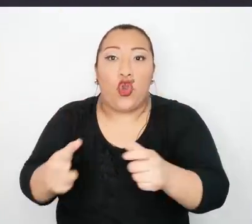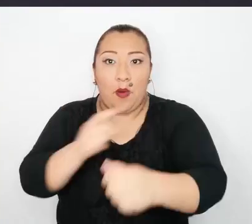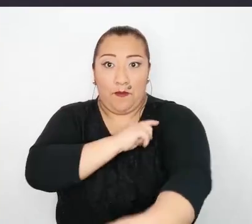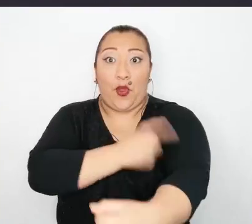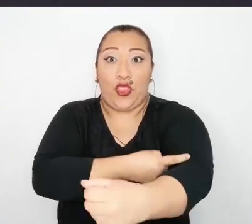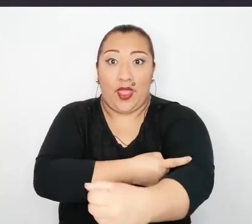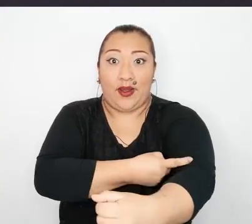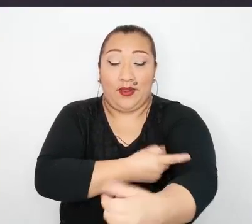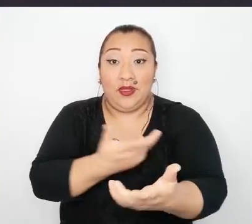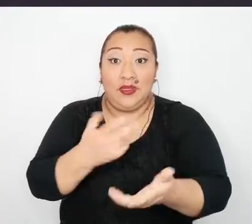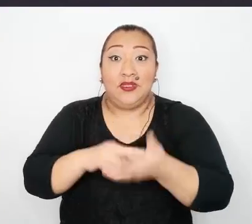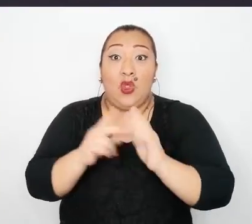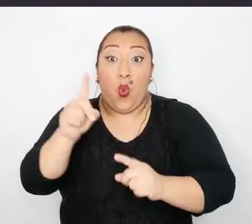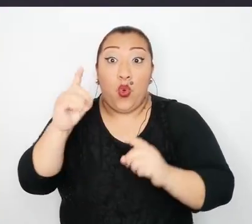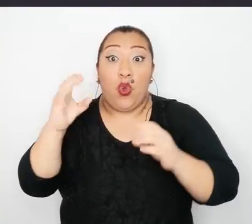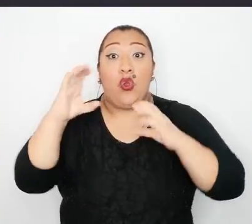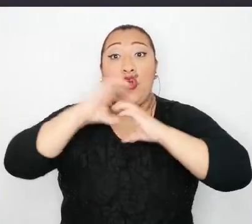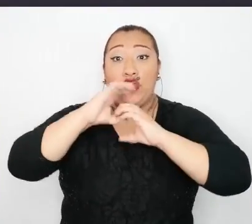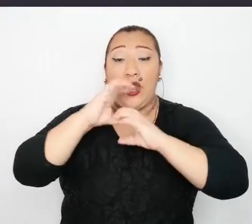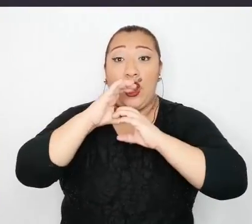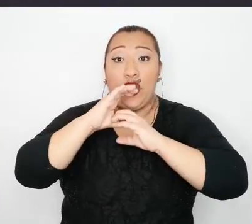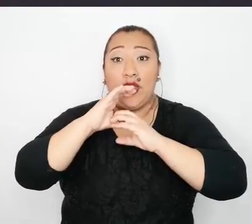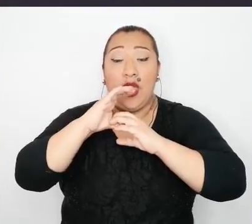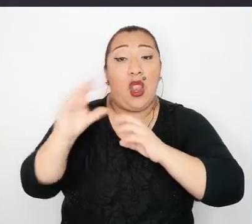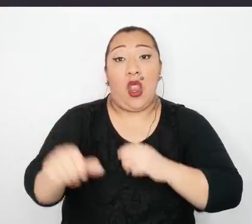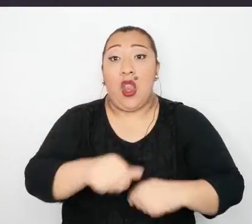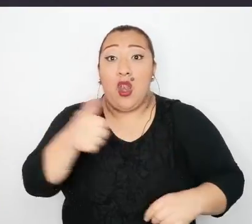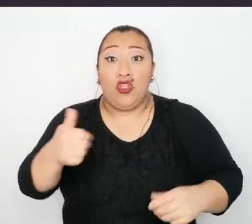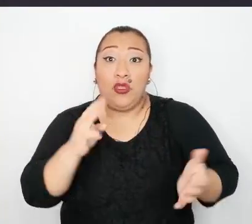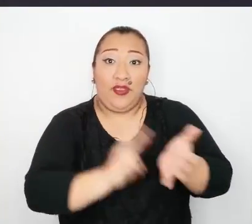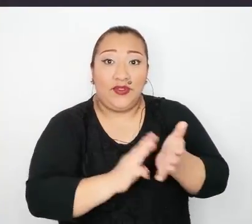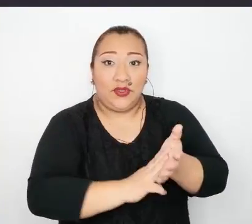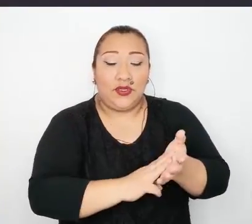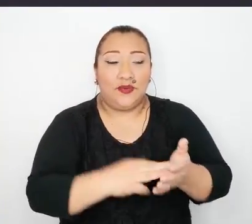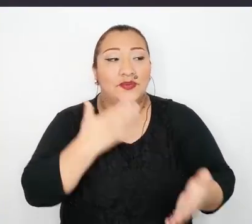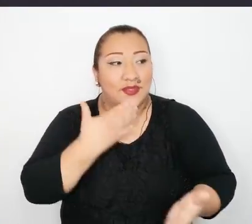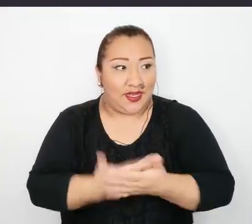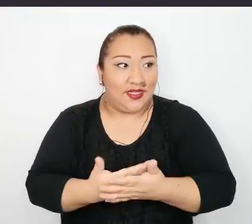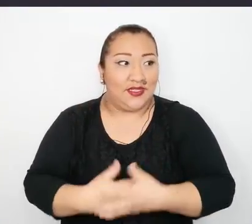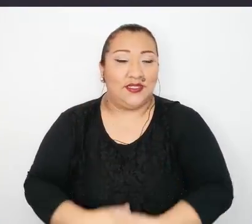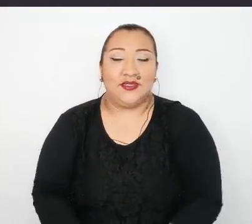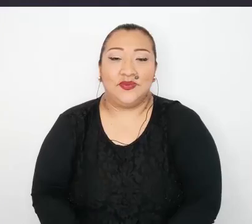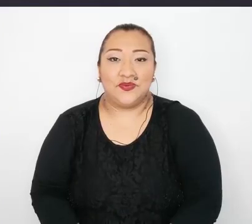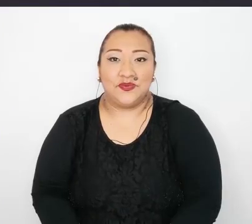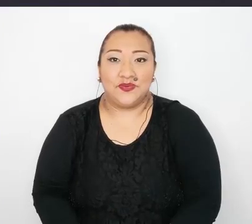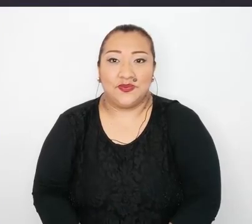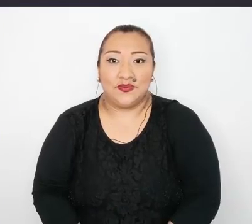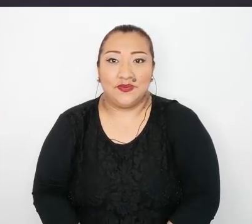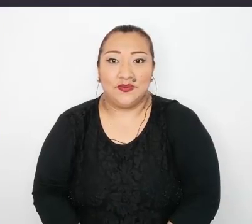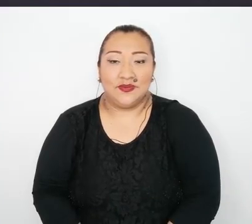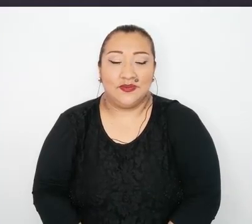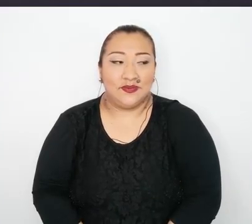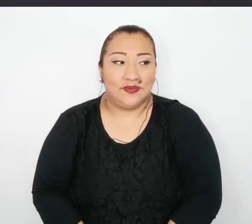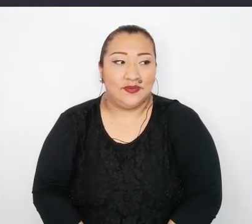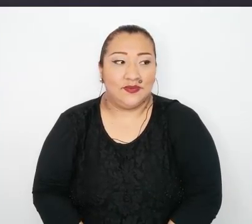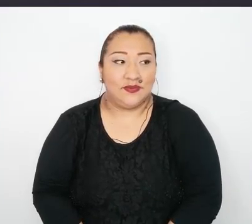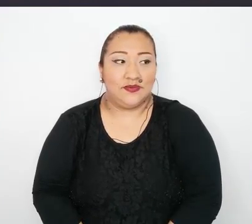que controlan el poder. Una de ellas es la Contraloría, otra es la Defensoría del Pueblo. Muchas gracias.